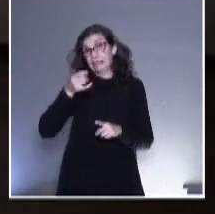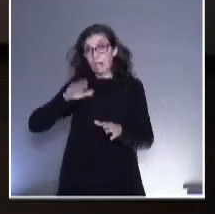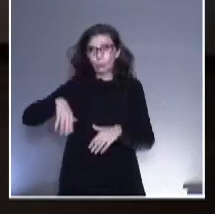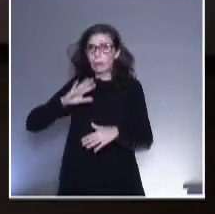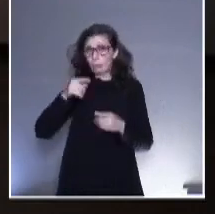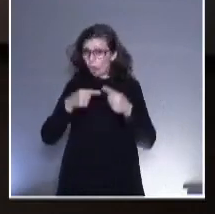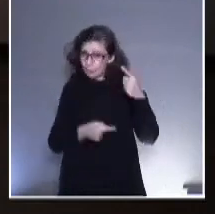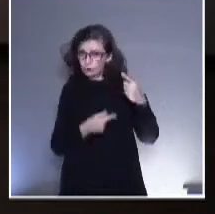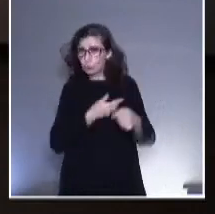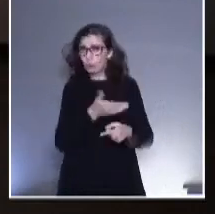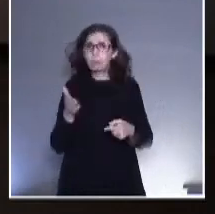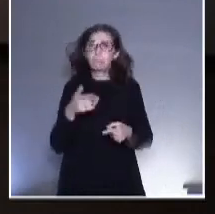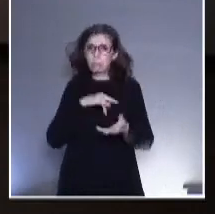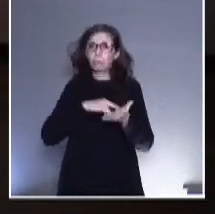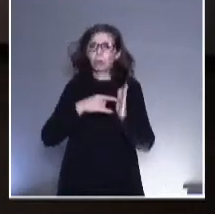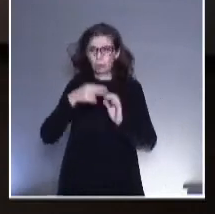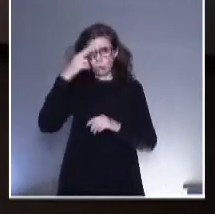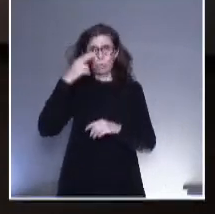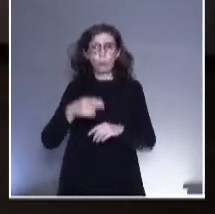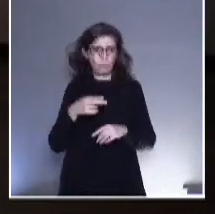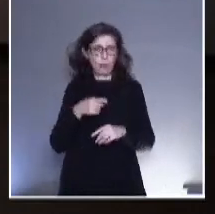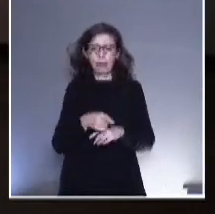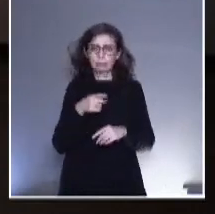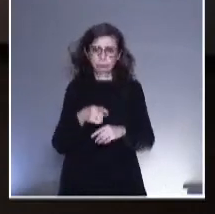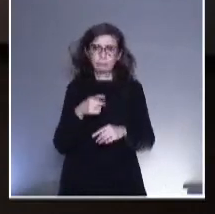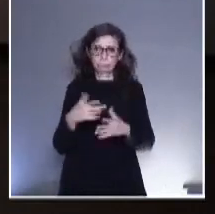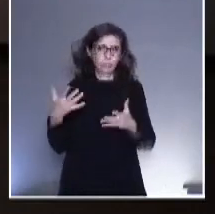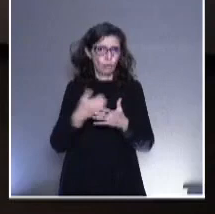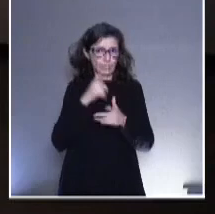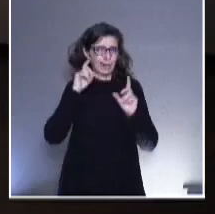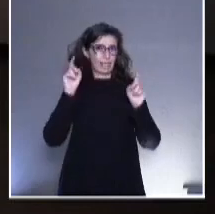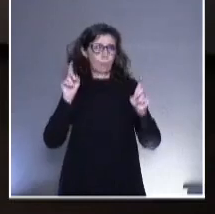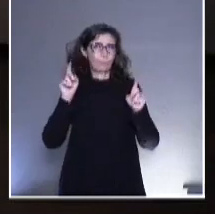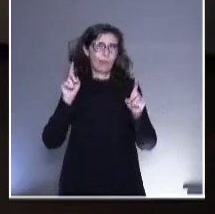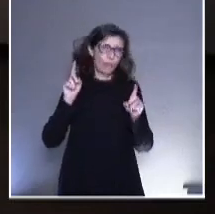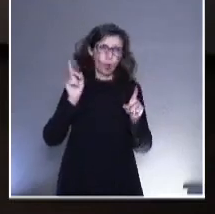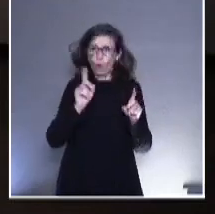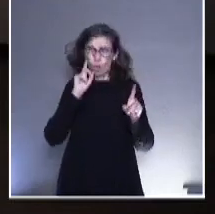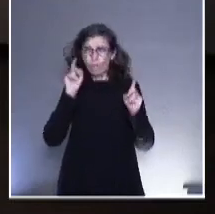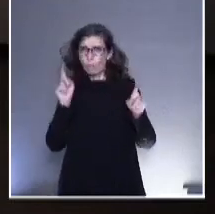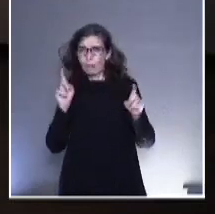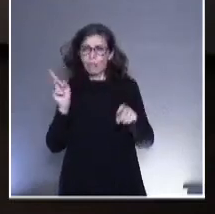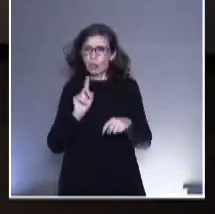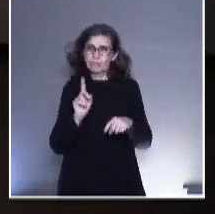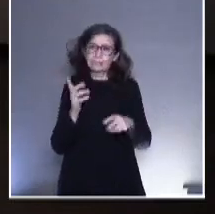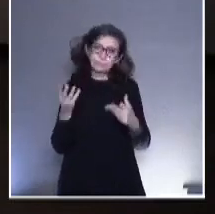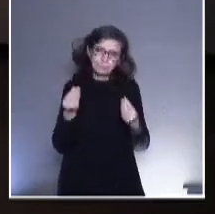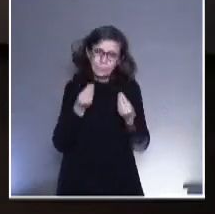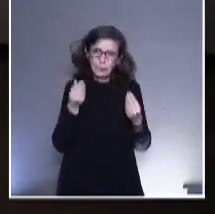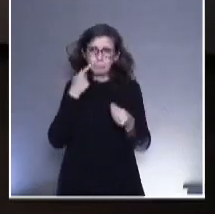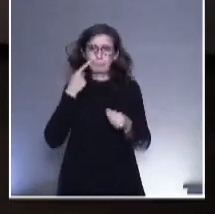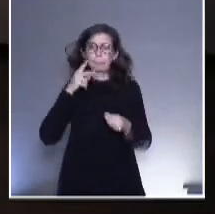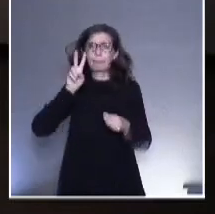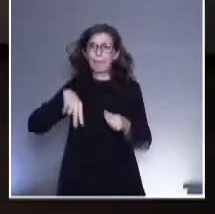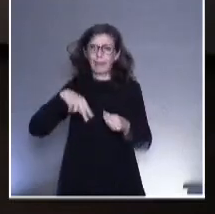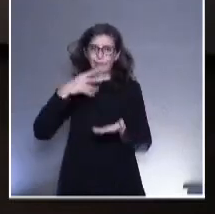demás el proyecto cumple todas estas recomendaciones, no recomendaciones, sino